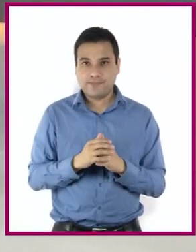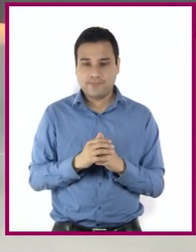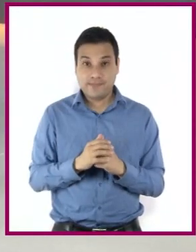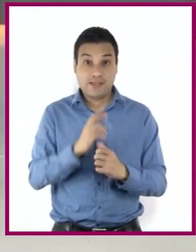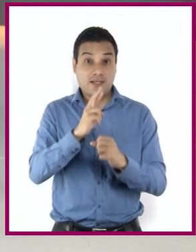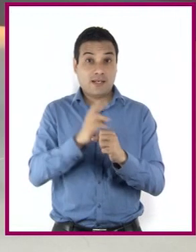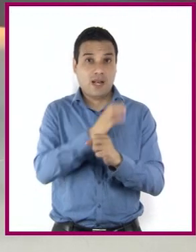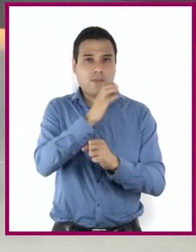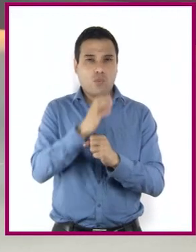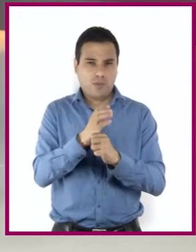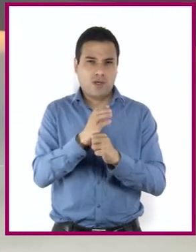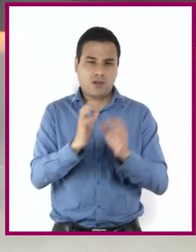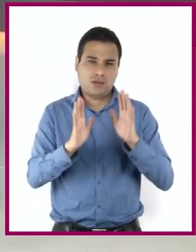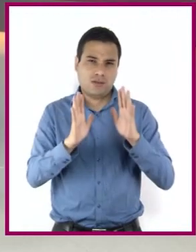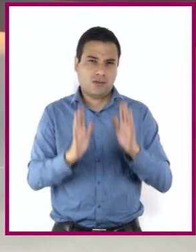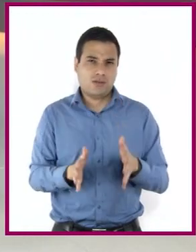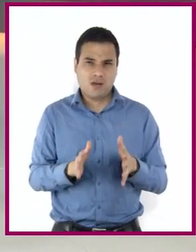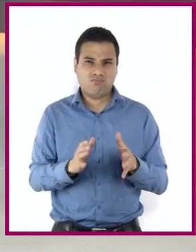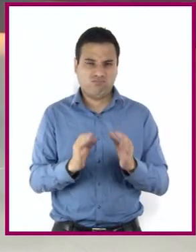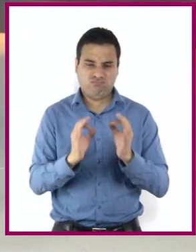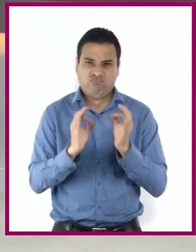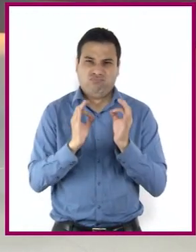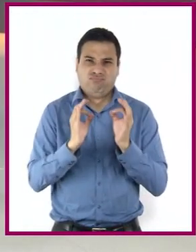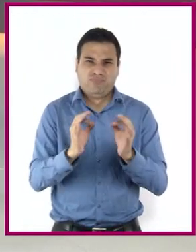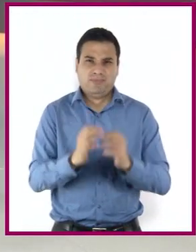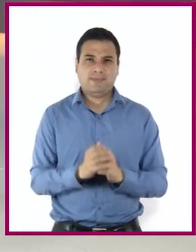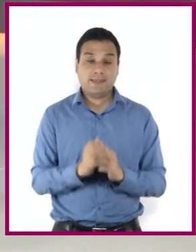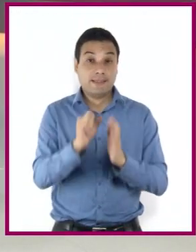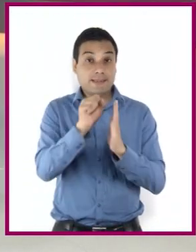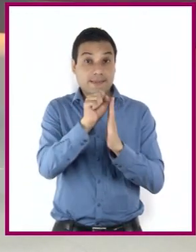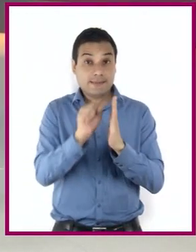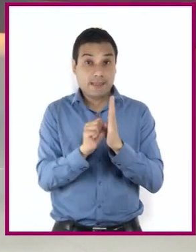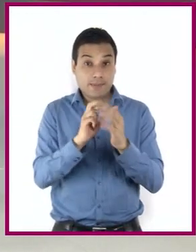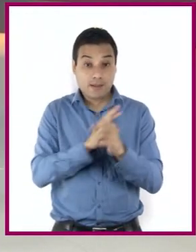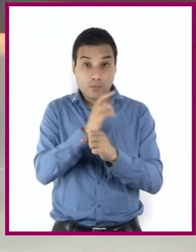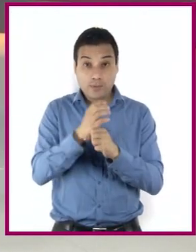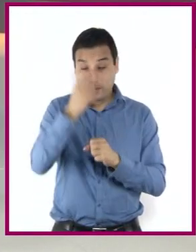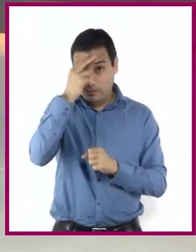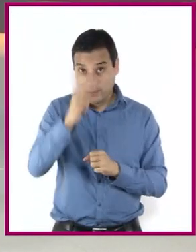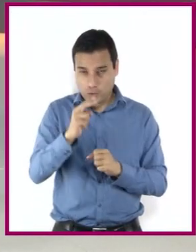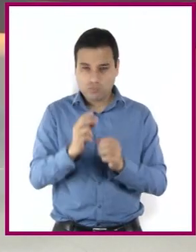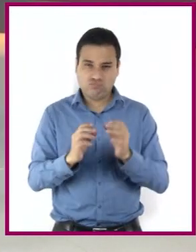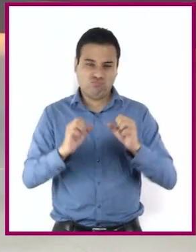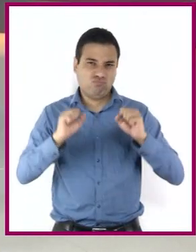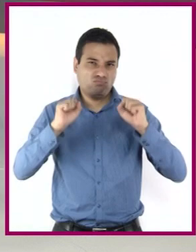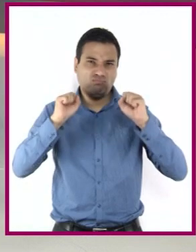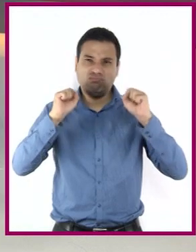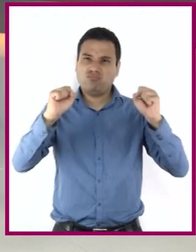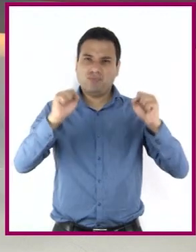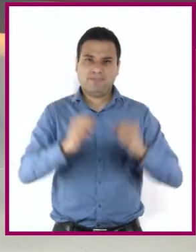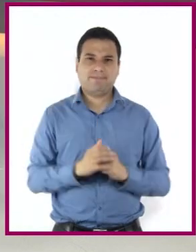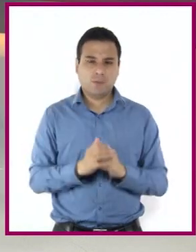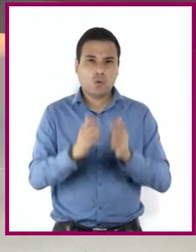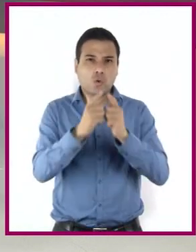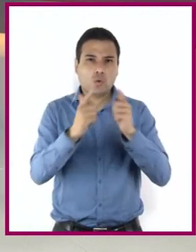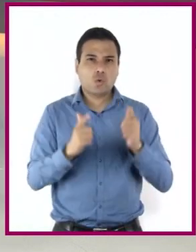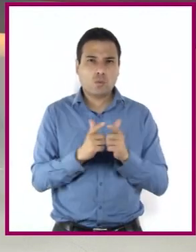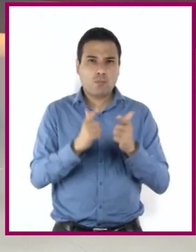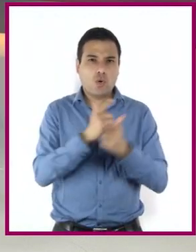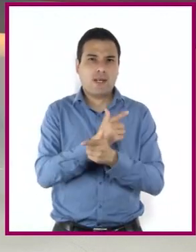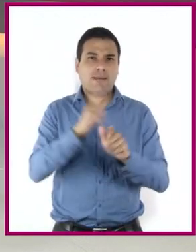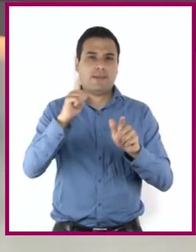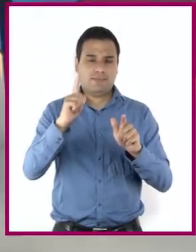Segundo Imperio Mexicano marcó el triunfo del sistema republicano en México y la victoria definitiva de los liberales sobre